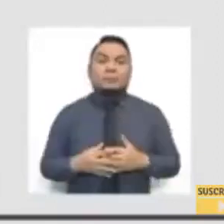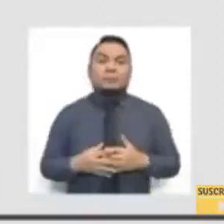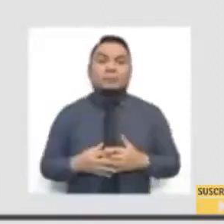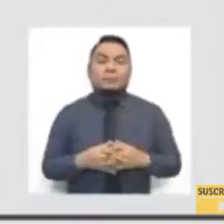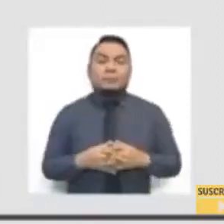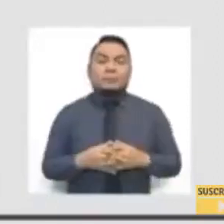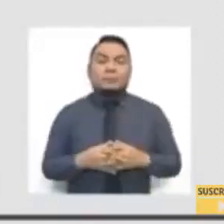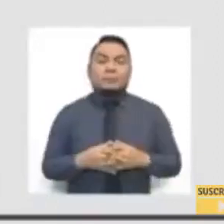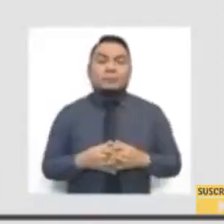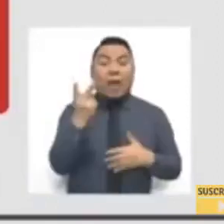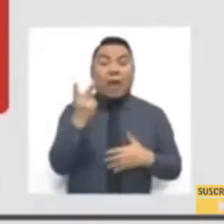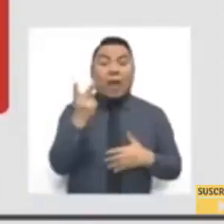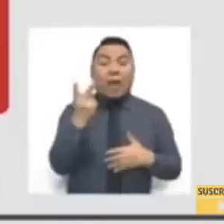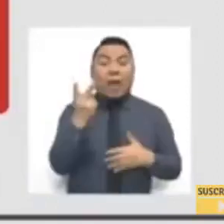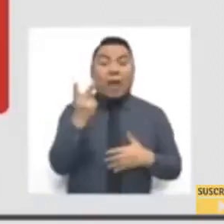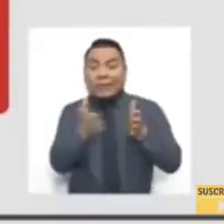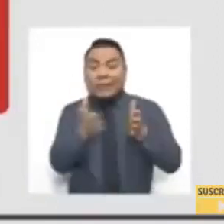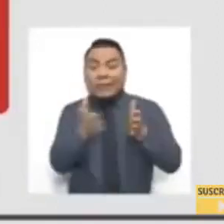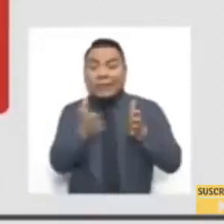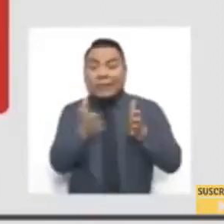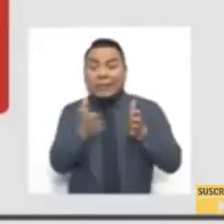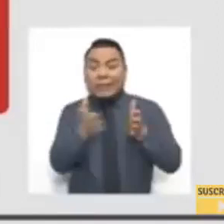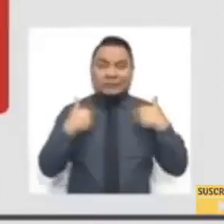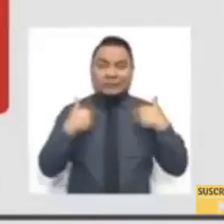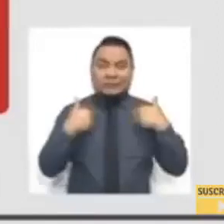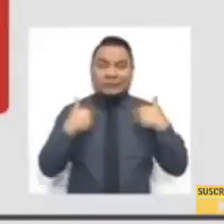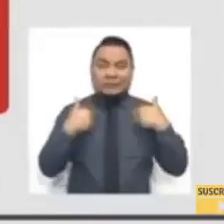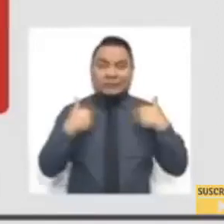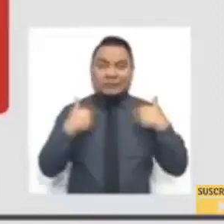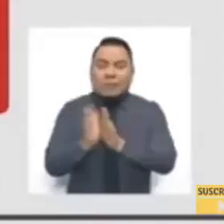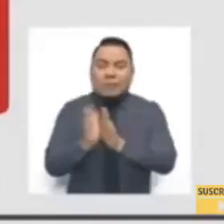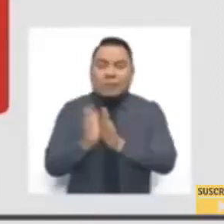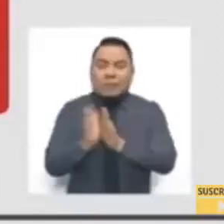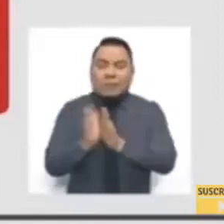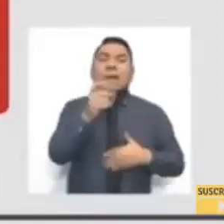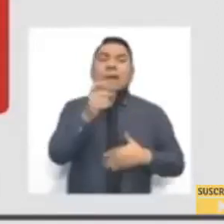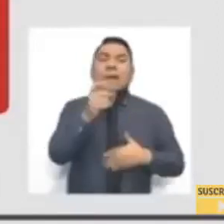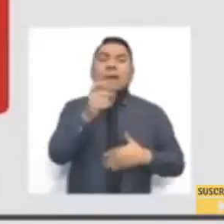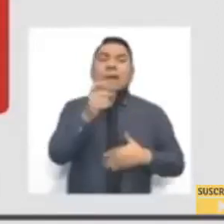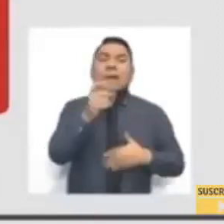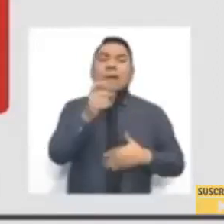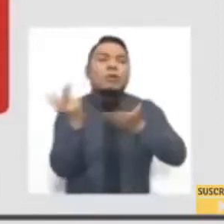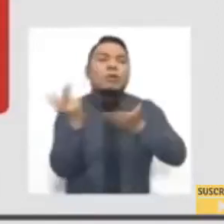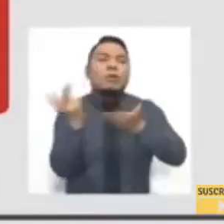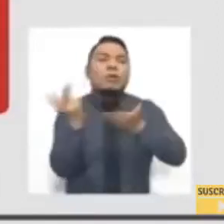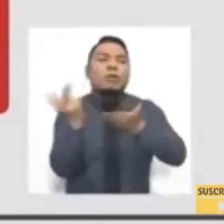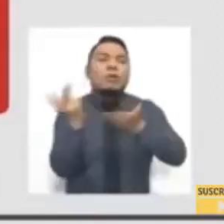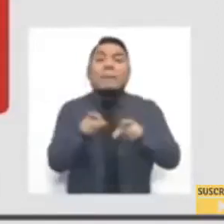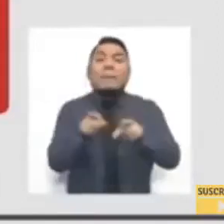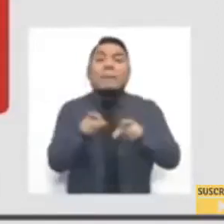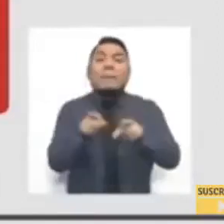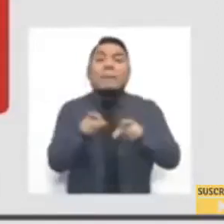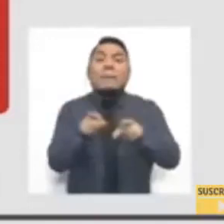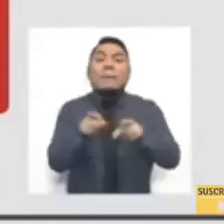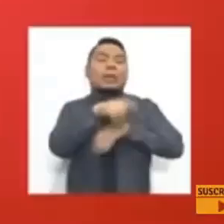Del bloque 2 al bloque 6 tendrá un formato semiestructurado, con intervenciones de diálogo abierto, con preguntas de la ciudadanía y